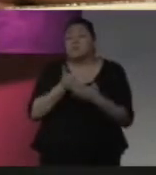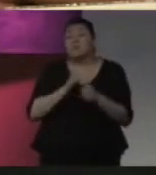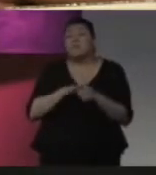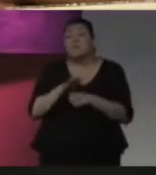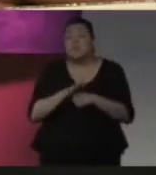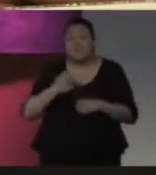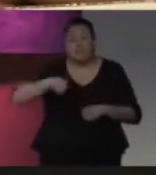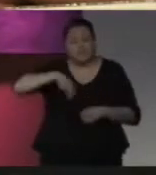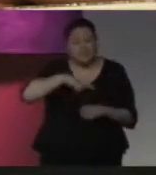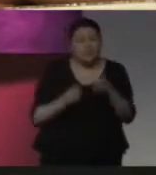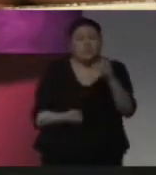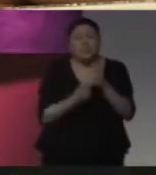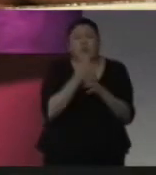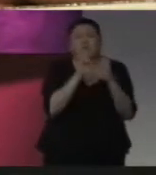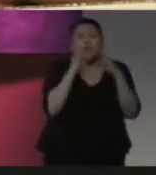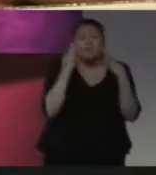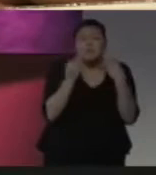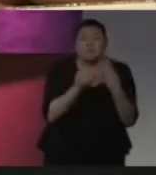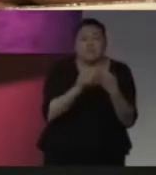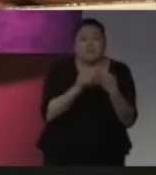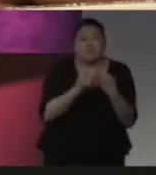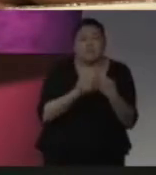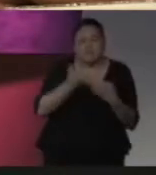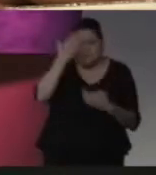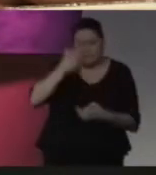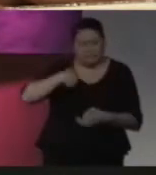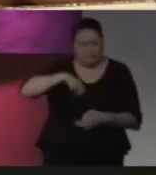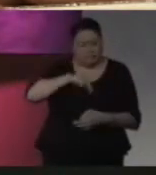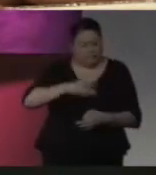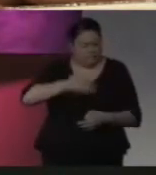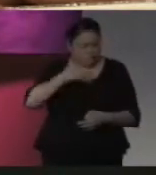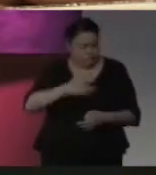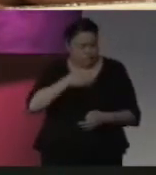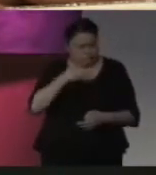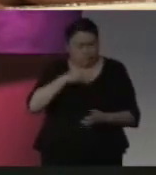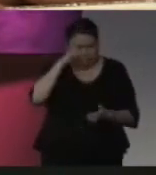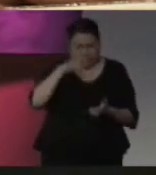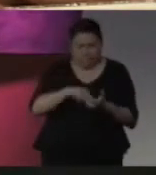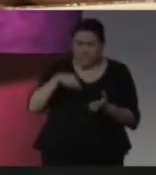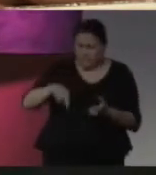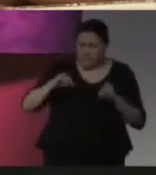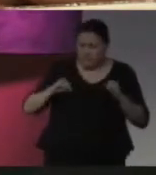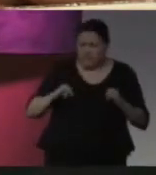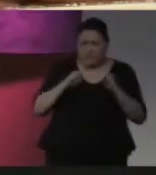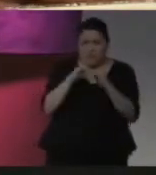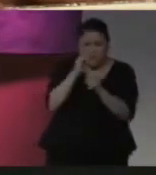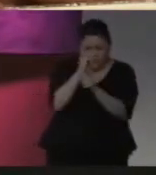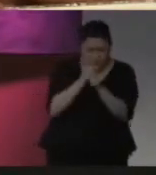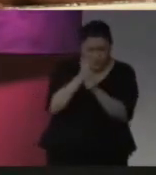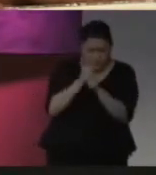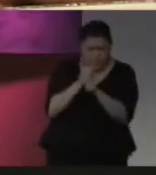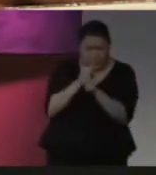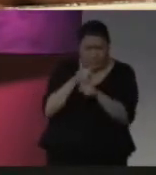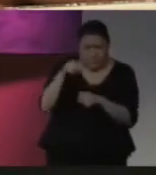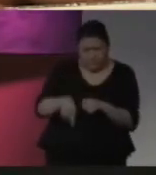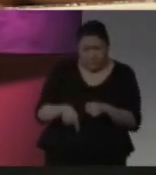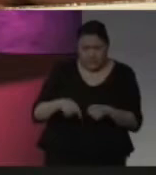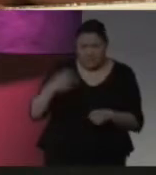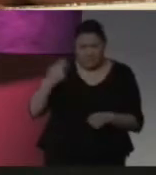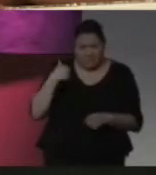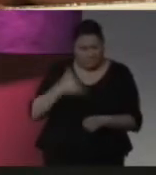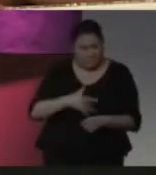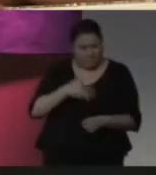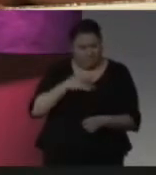las formas de transformarlos. ¿Sí? A mí me parece que este Instituto de Investigaciones Jurídicas tiene